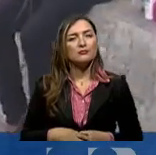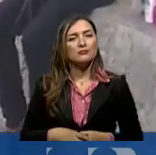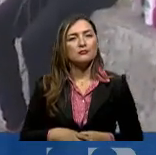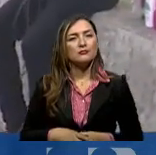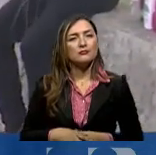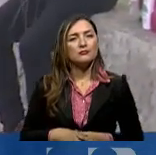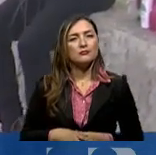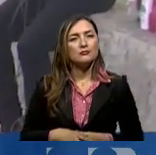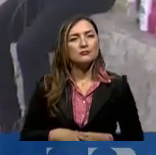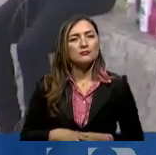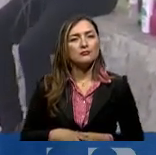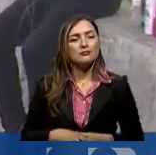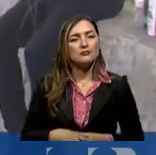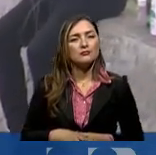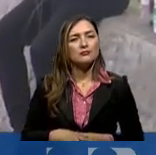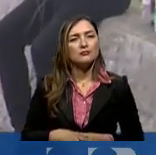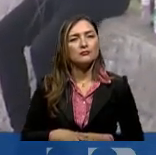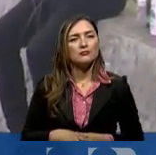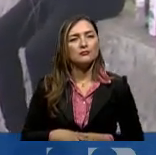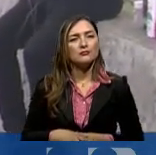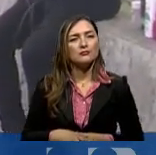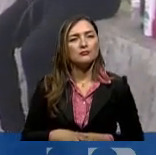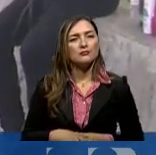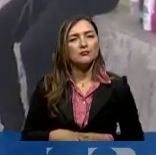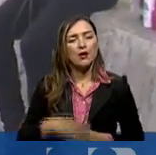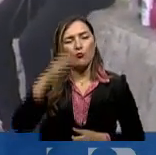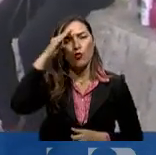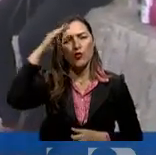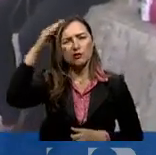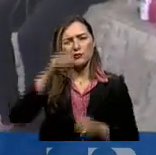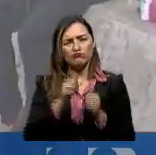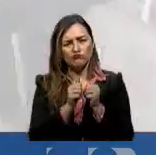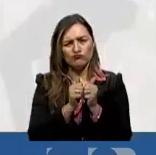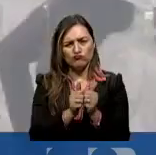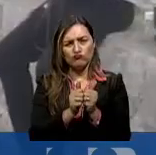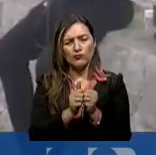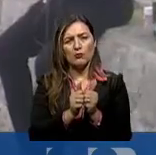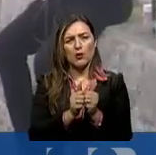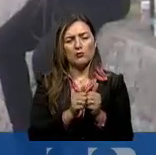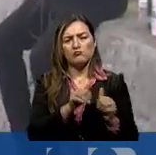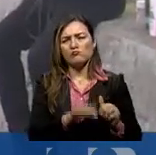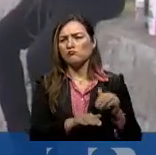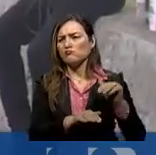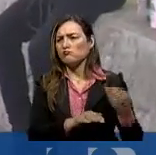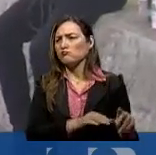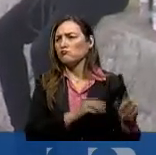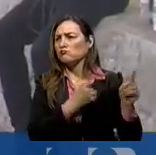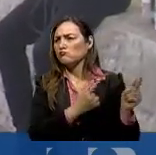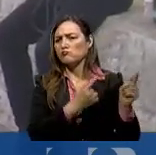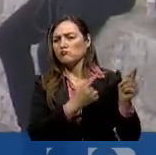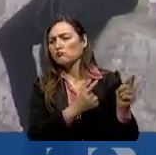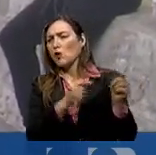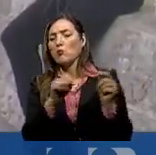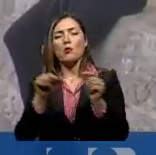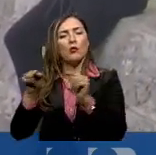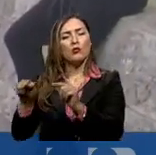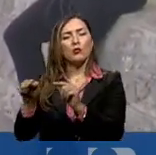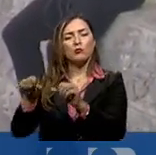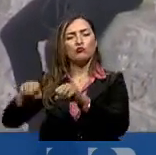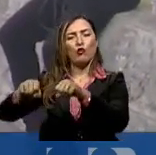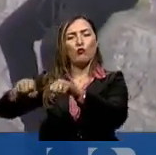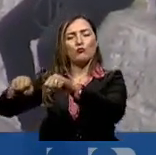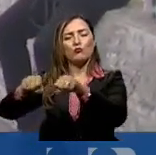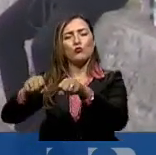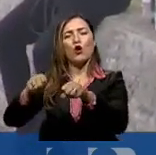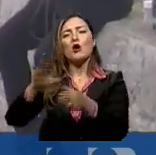en este momento con nuestras unidades, tanto a pie como nuestras unidades motorizadas. Estamos en este momento manteniendo el control del